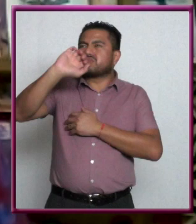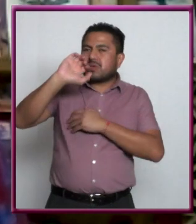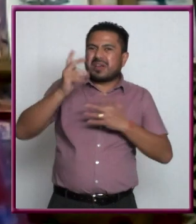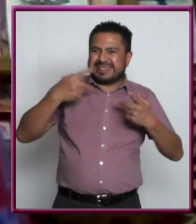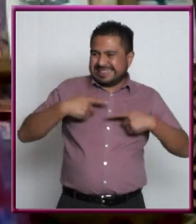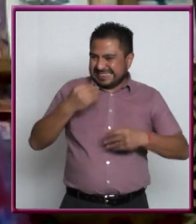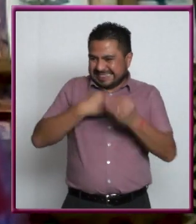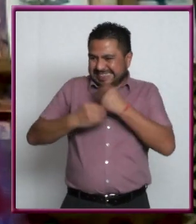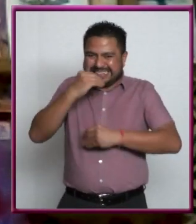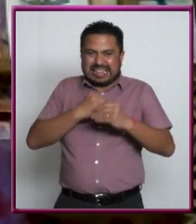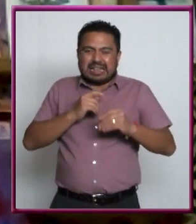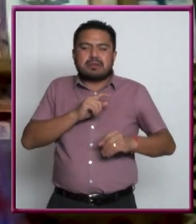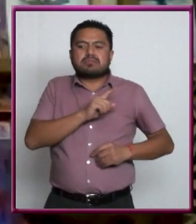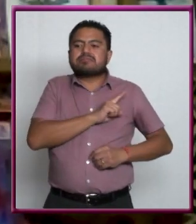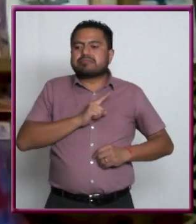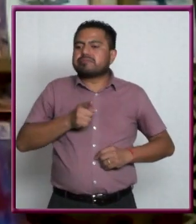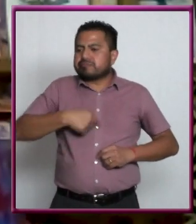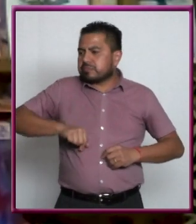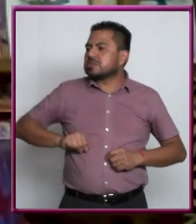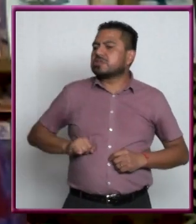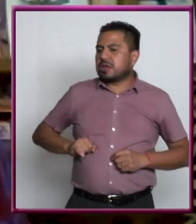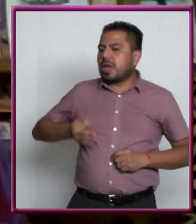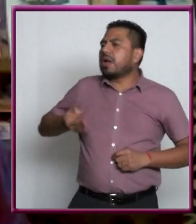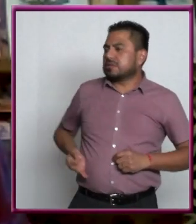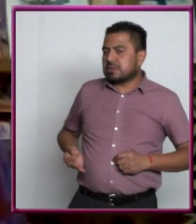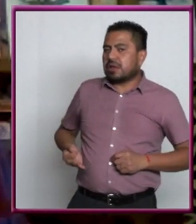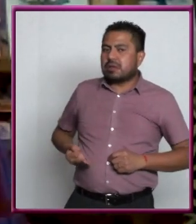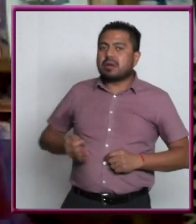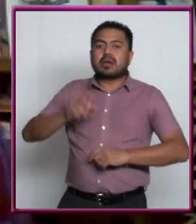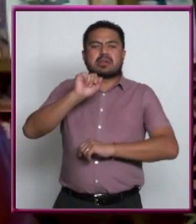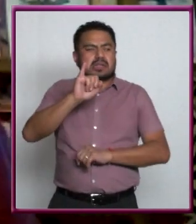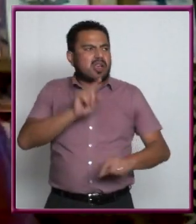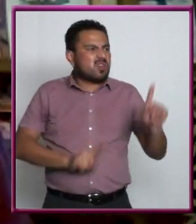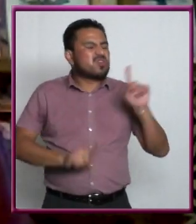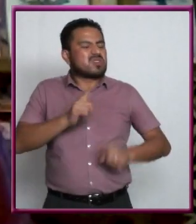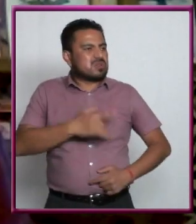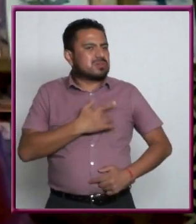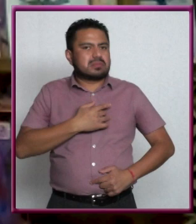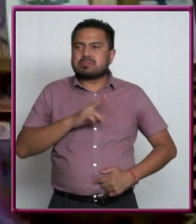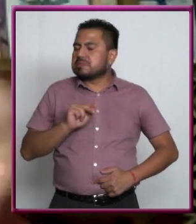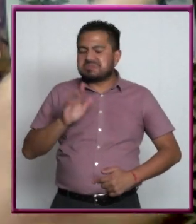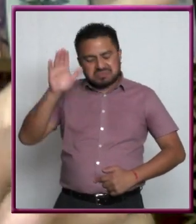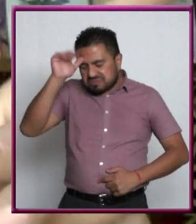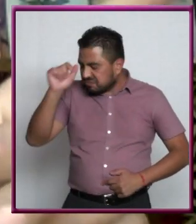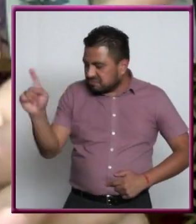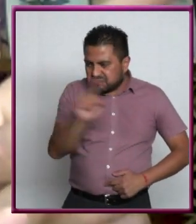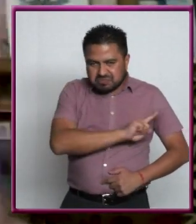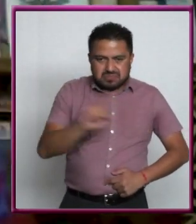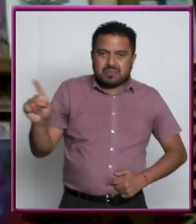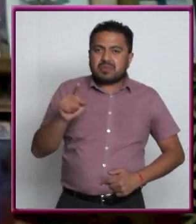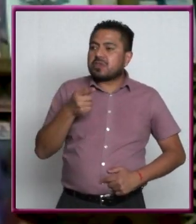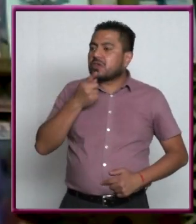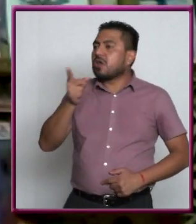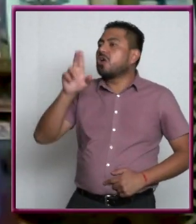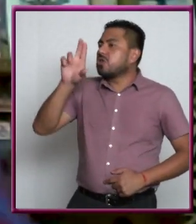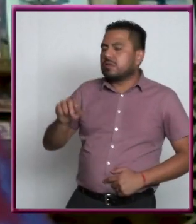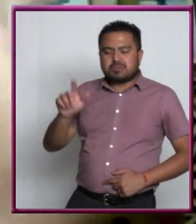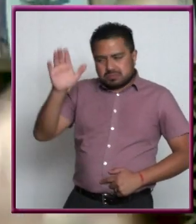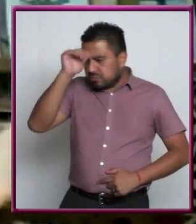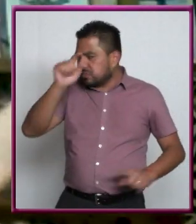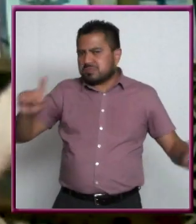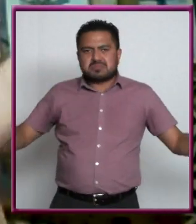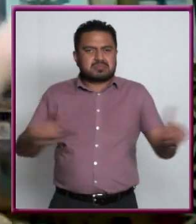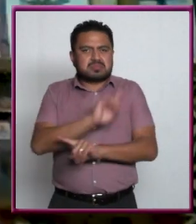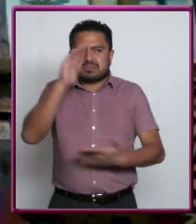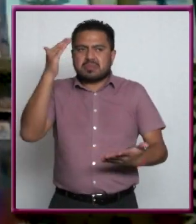buzo. Ok, pero tener el consenso y decir sí quiero. Si hay duda, no hay consenso. Si es no,